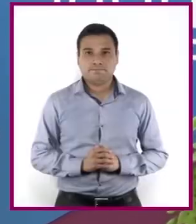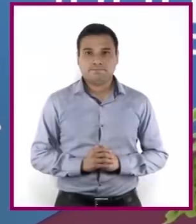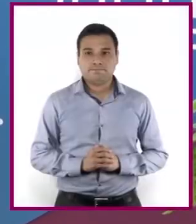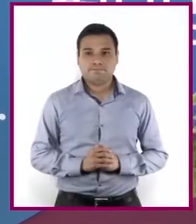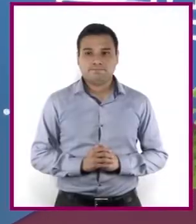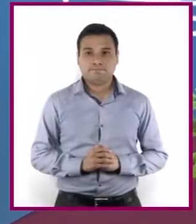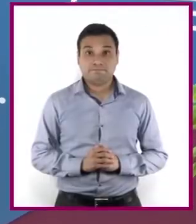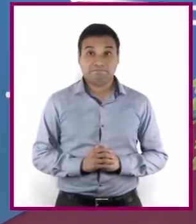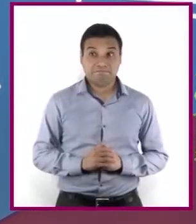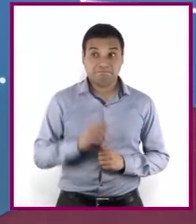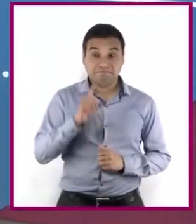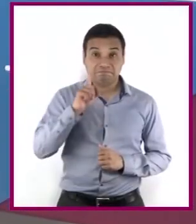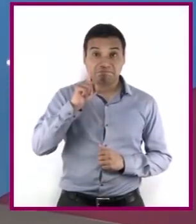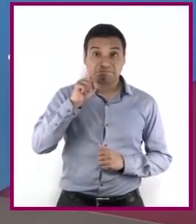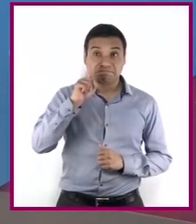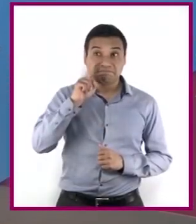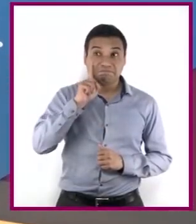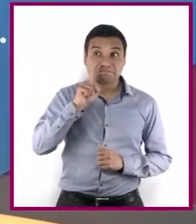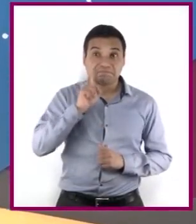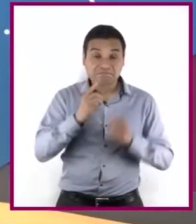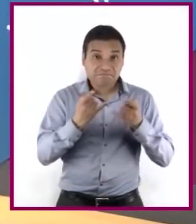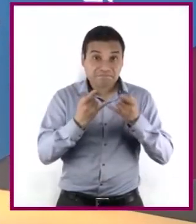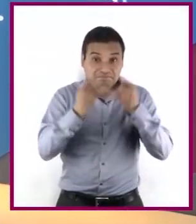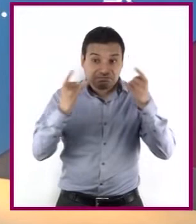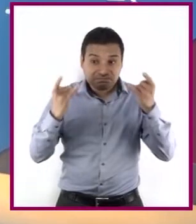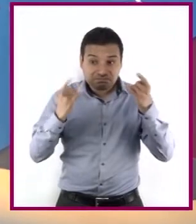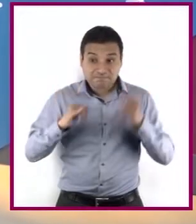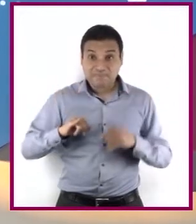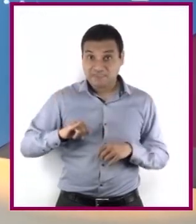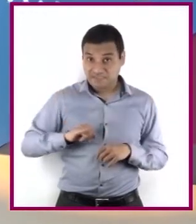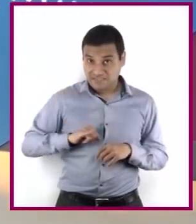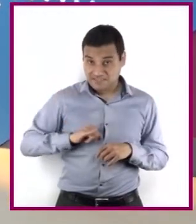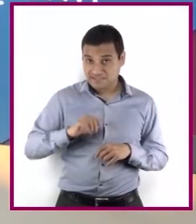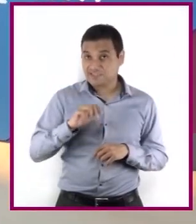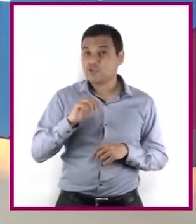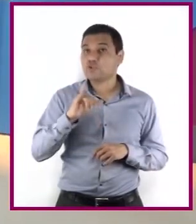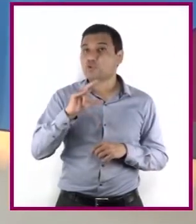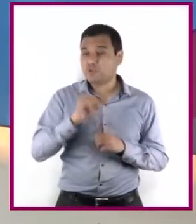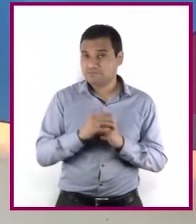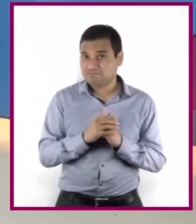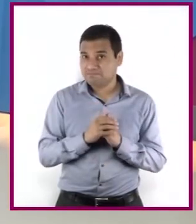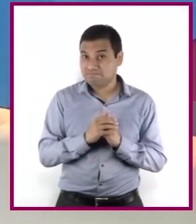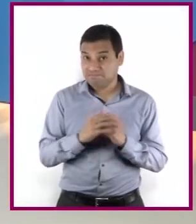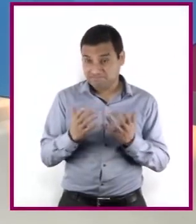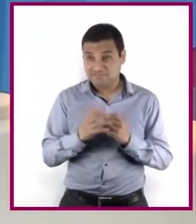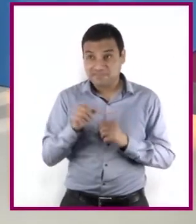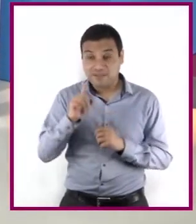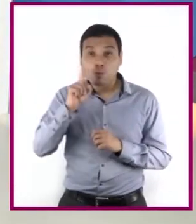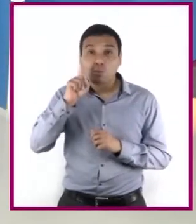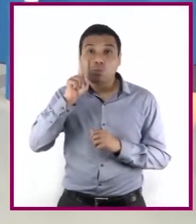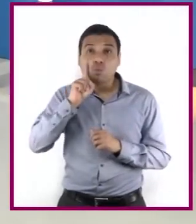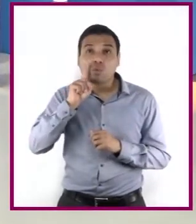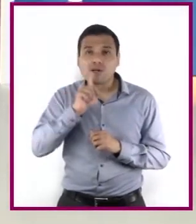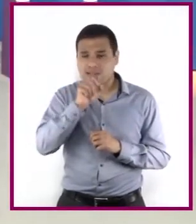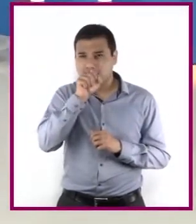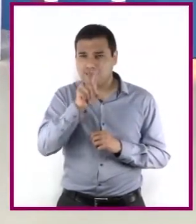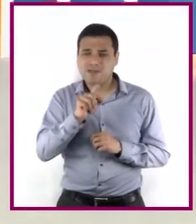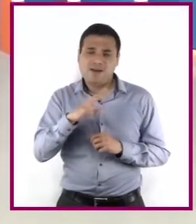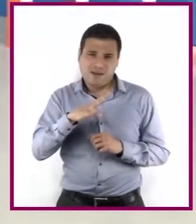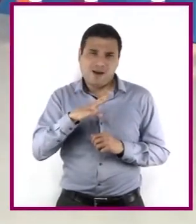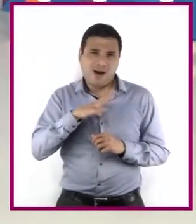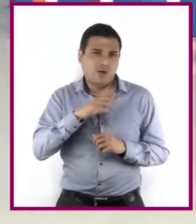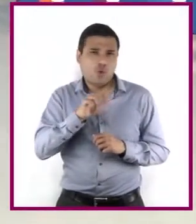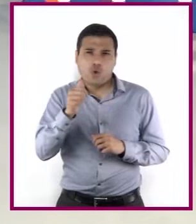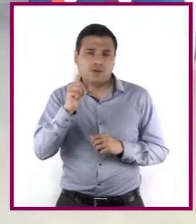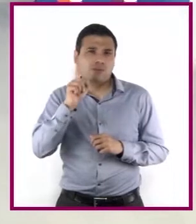Interesante el caso de la licenciada Eufrosina, ¿verdad? Así como ella, han existido muchas otras mujeres de todas las